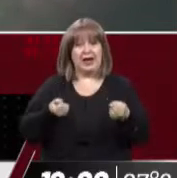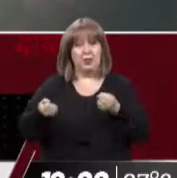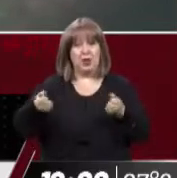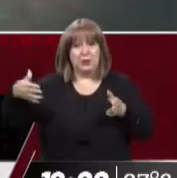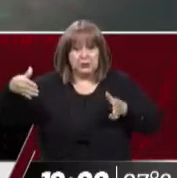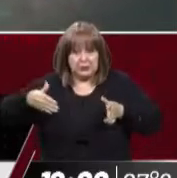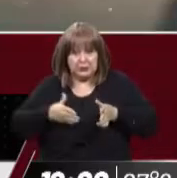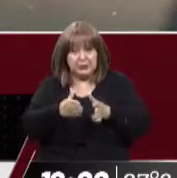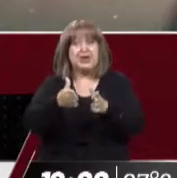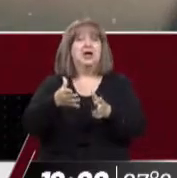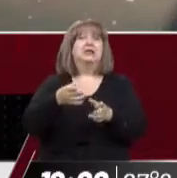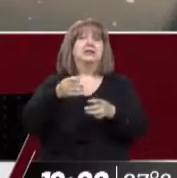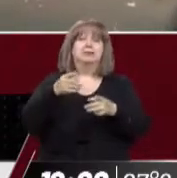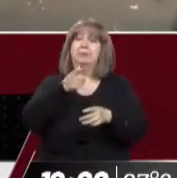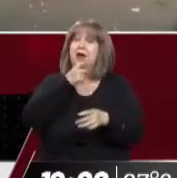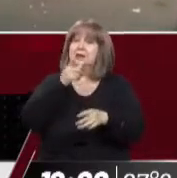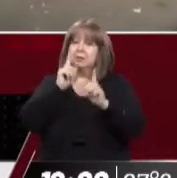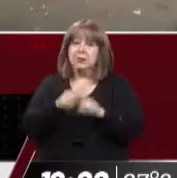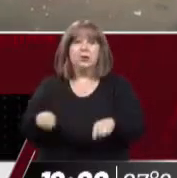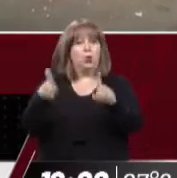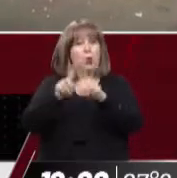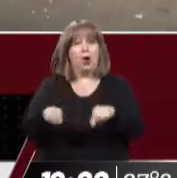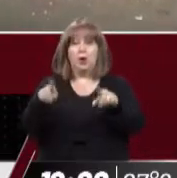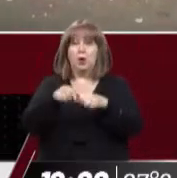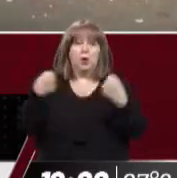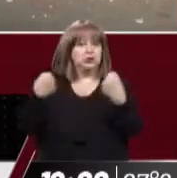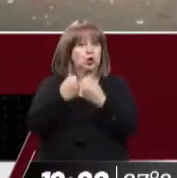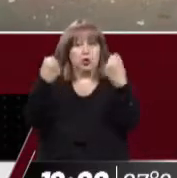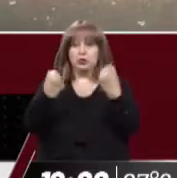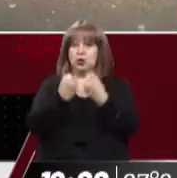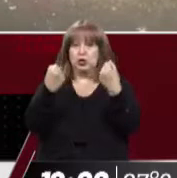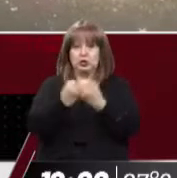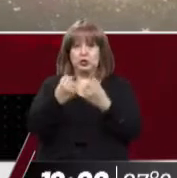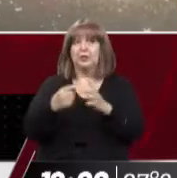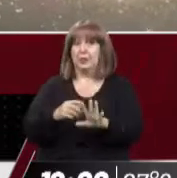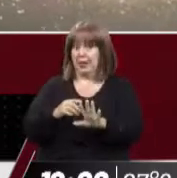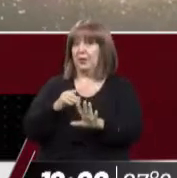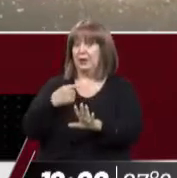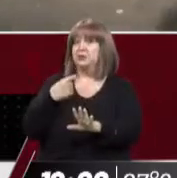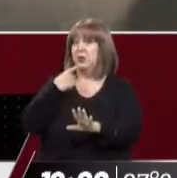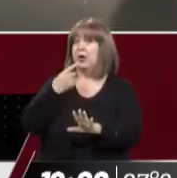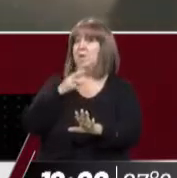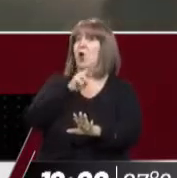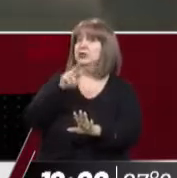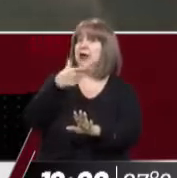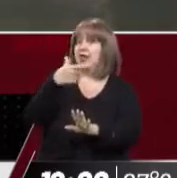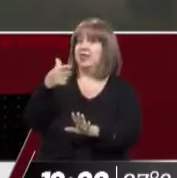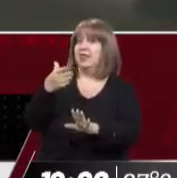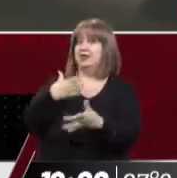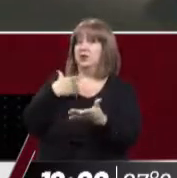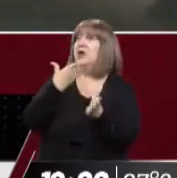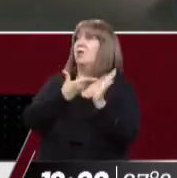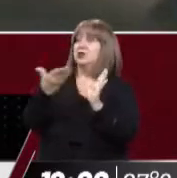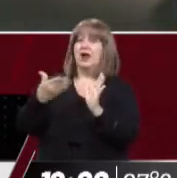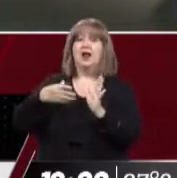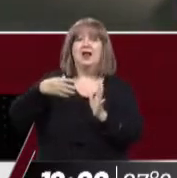más residencial. Te doy otro dato y te lo va a mostrar en un segundo Luis, pero te quiero mostrar todo el daño que ha quedado sobre la